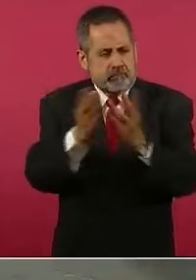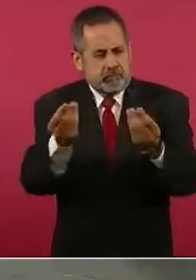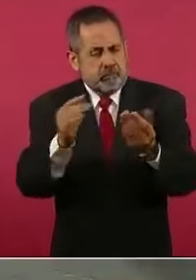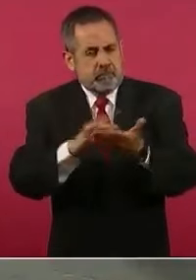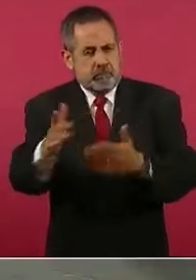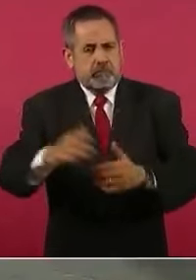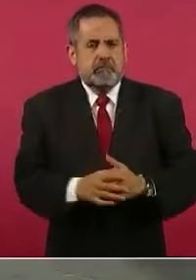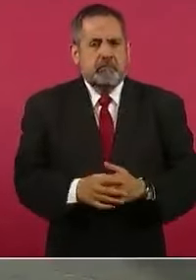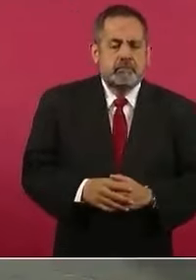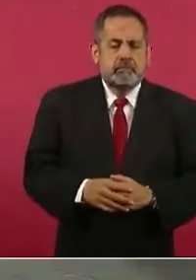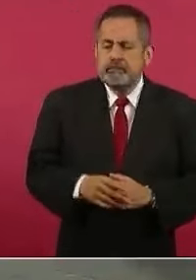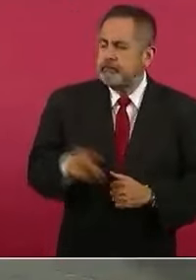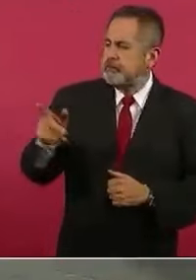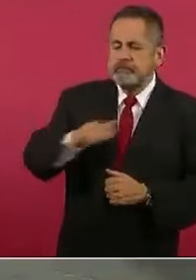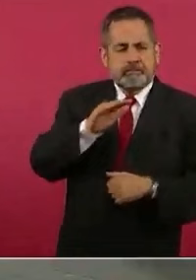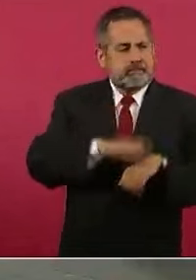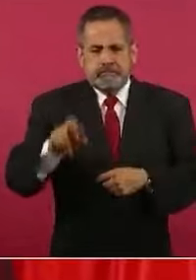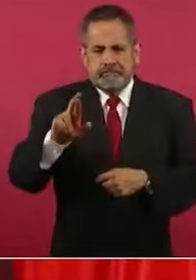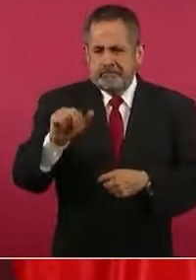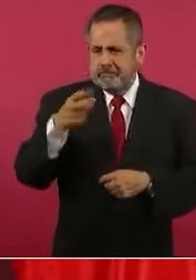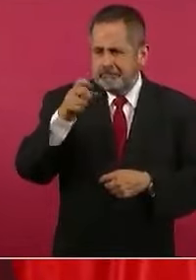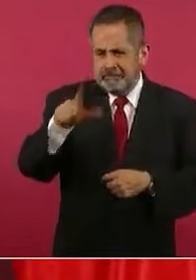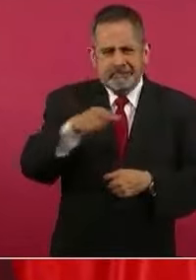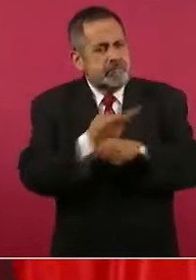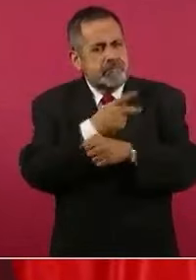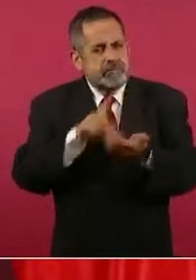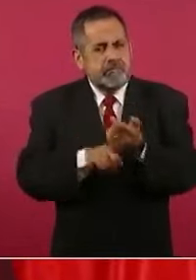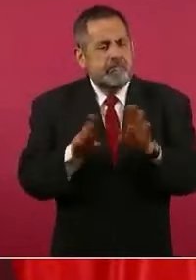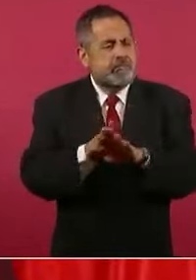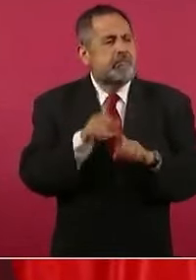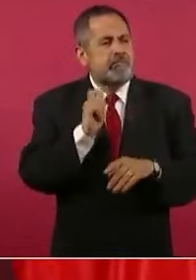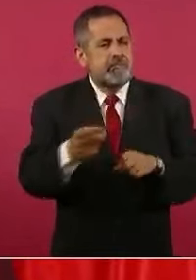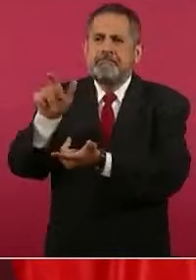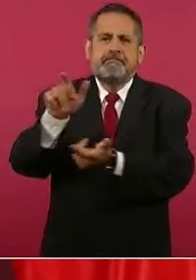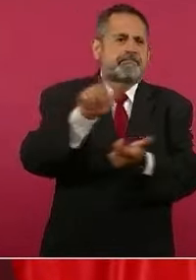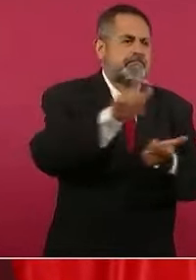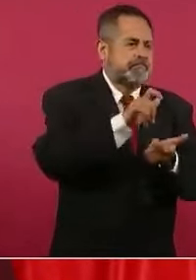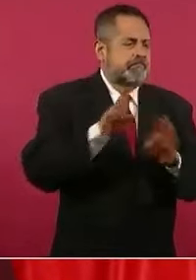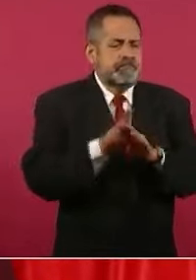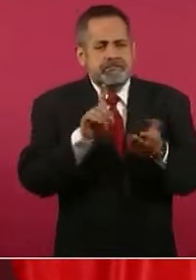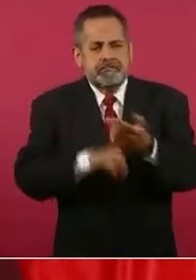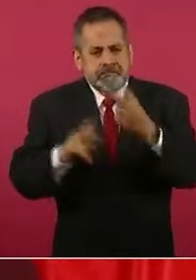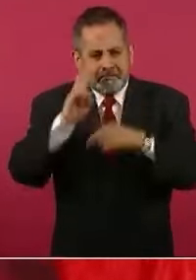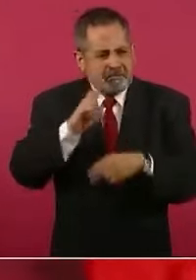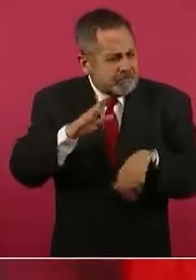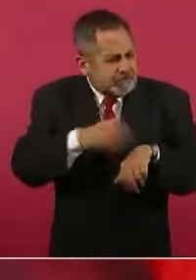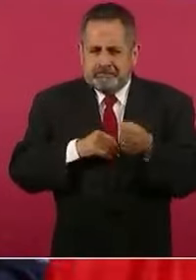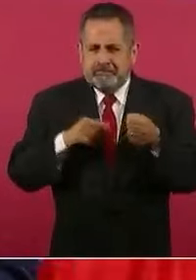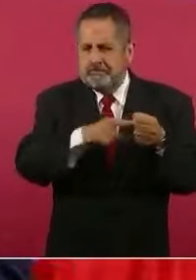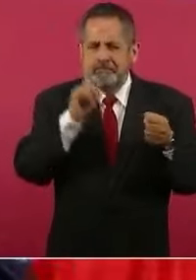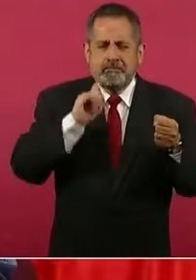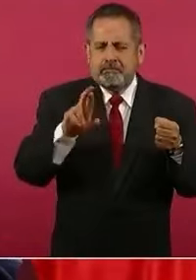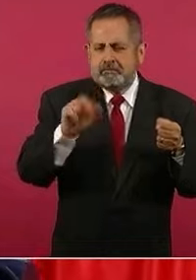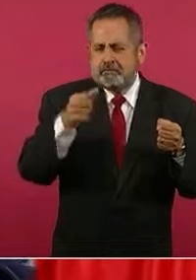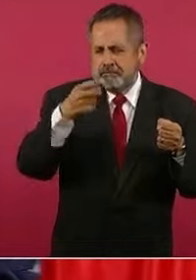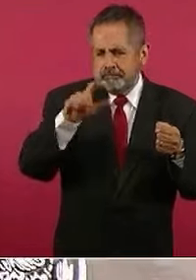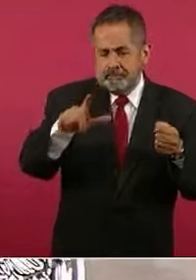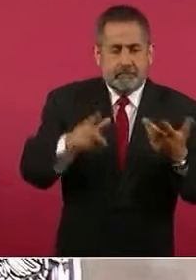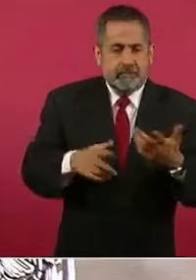Sí, que venga, Raquel, y que además nos informe sobre cómo va la recaudación y por qué tomaron esta decisión, porque